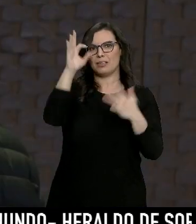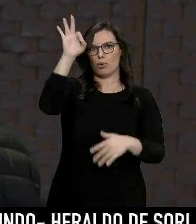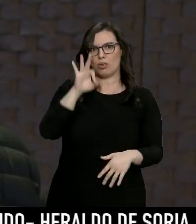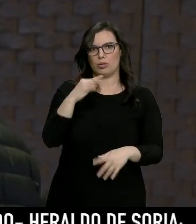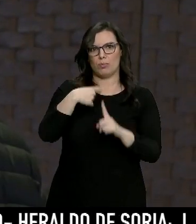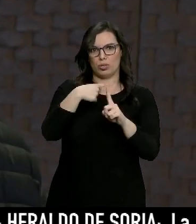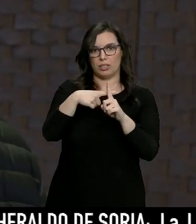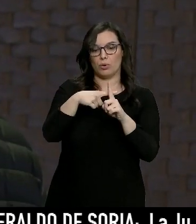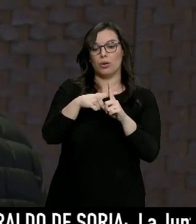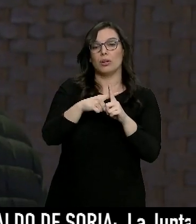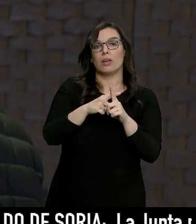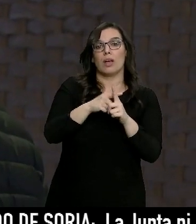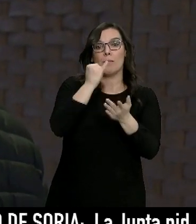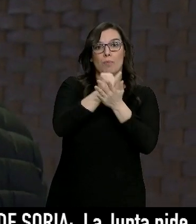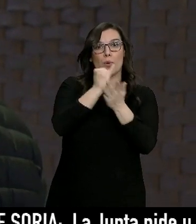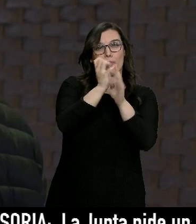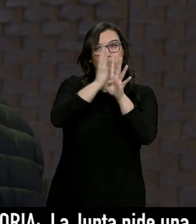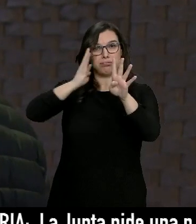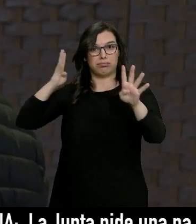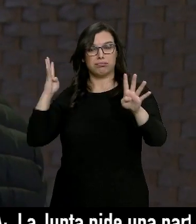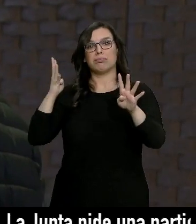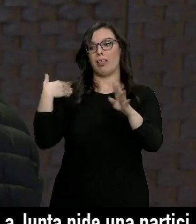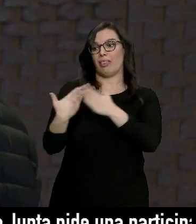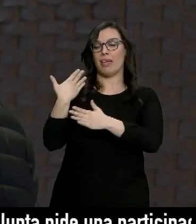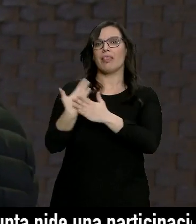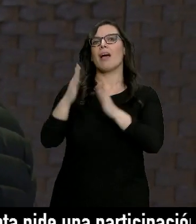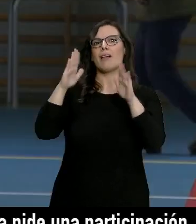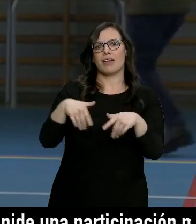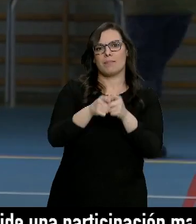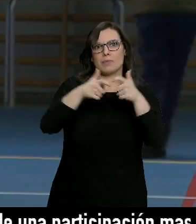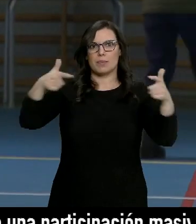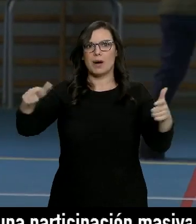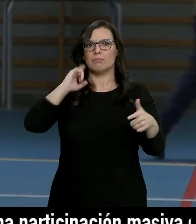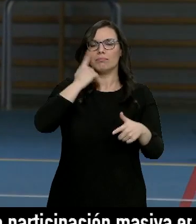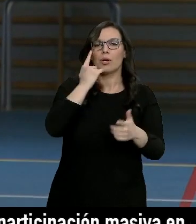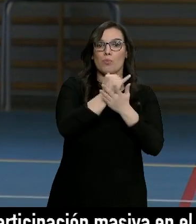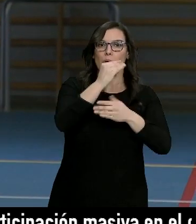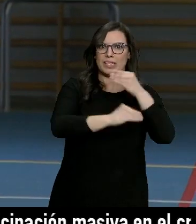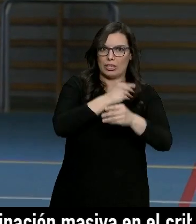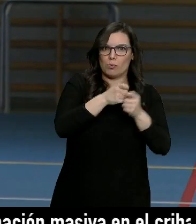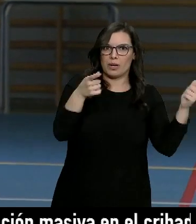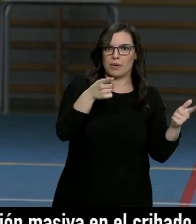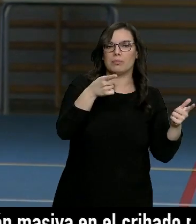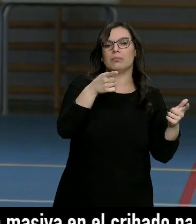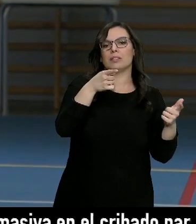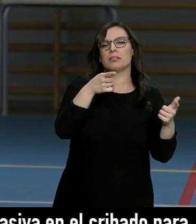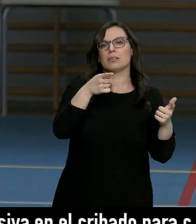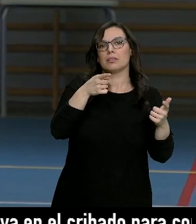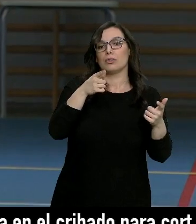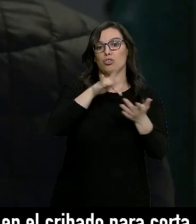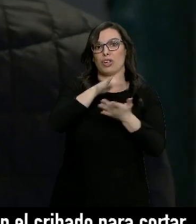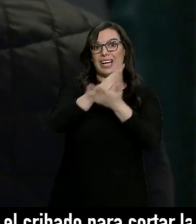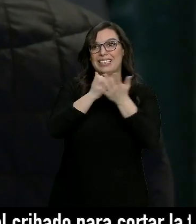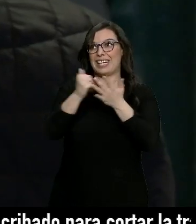17%. El aumento de los cribados masivos en los últimos días ha hecho elevar allí tanto el número de pruebas realizadas, donde Castilla y León es la